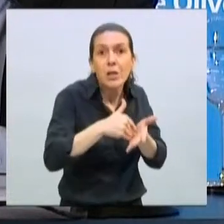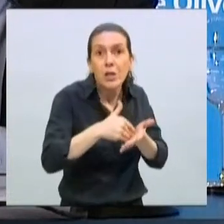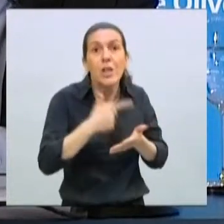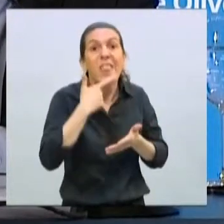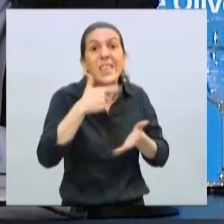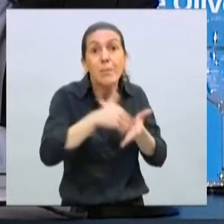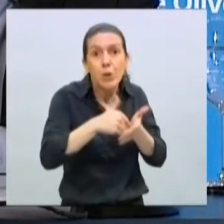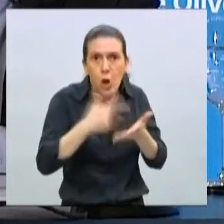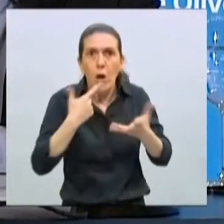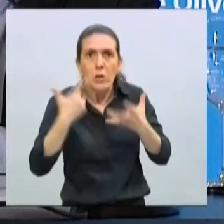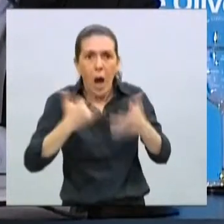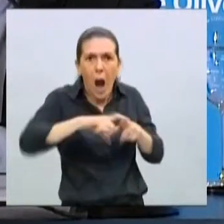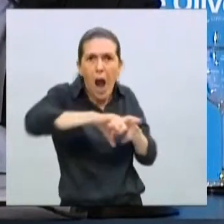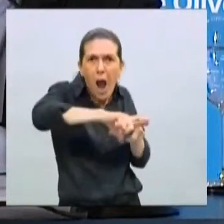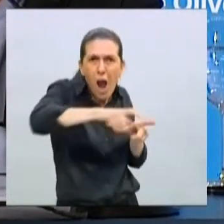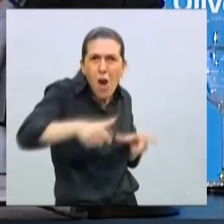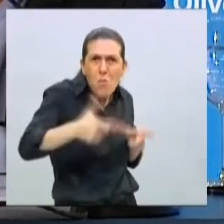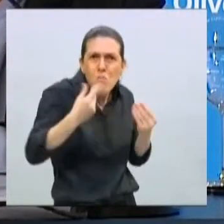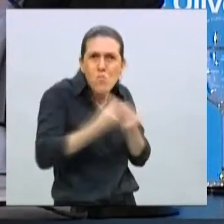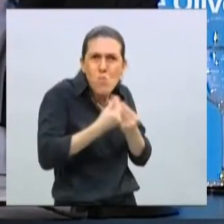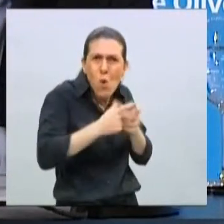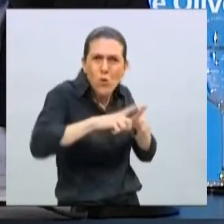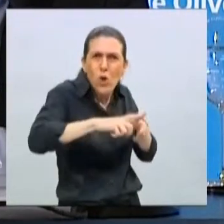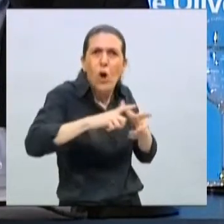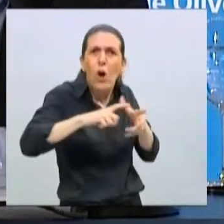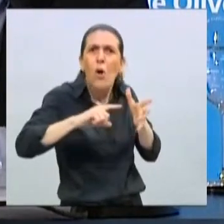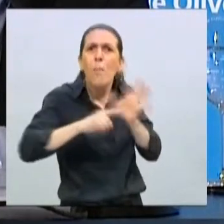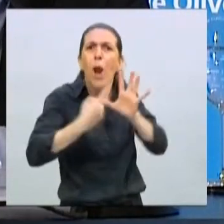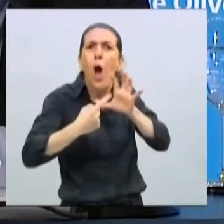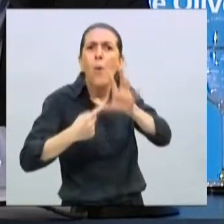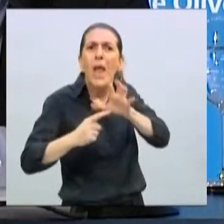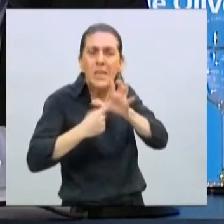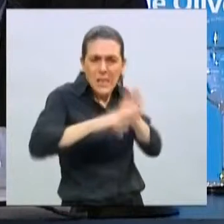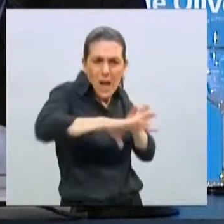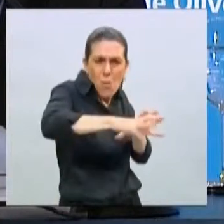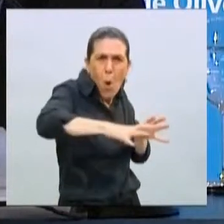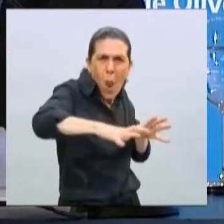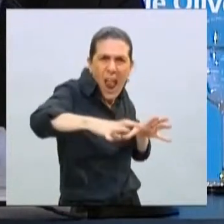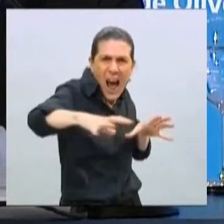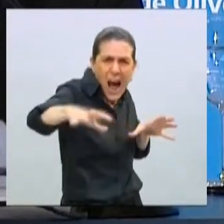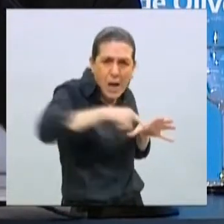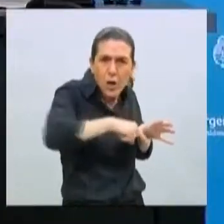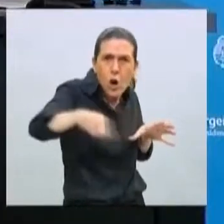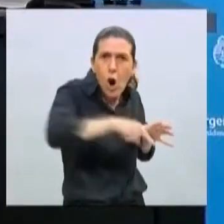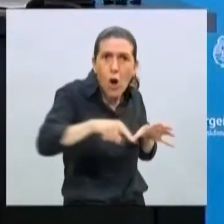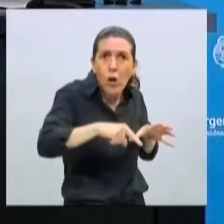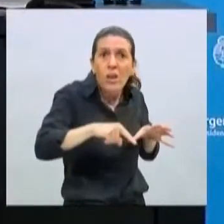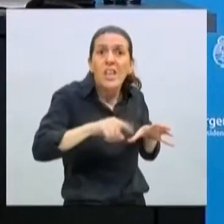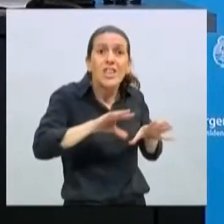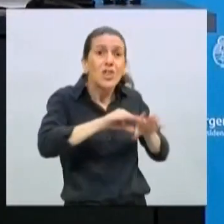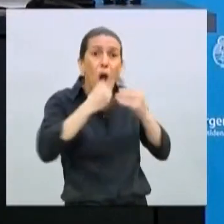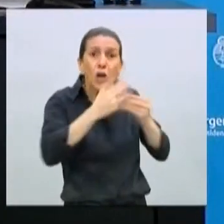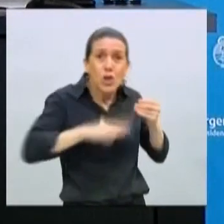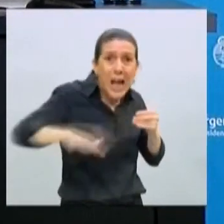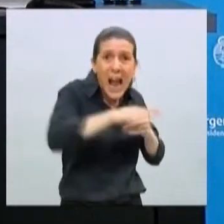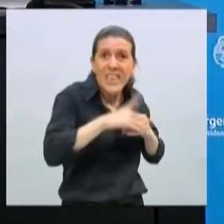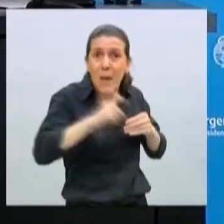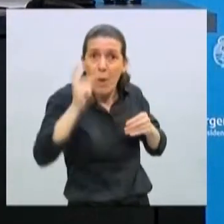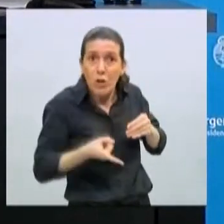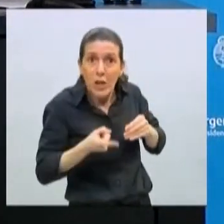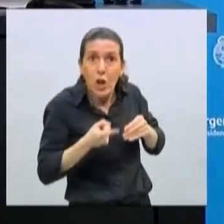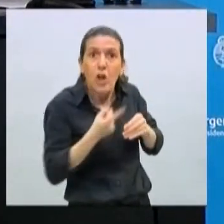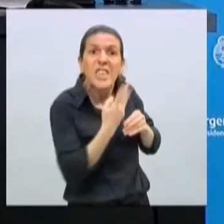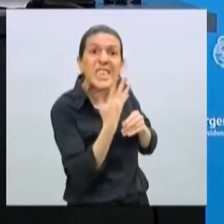muy diverso, muy complejo, muy extenso, que además concentra el 54% del